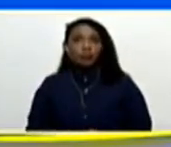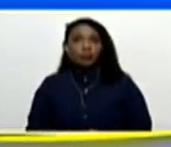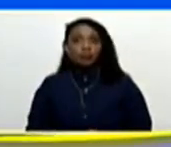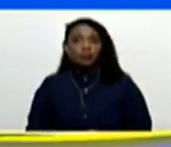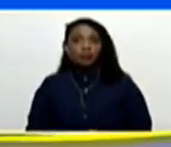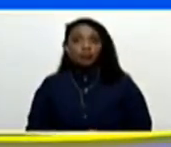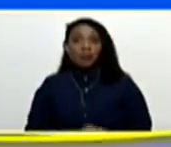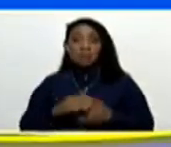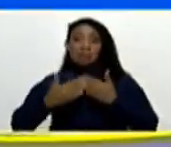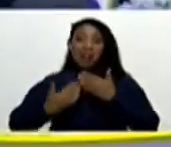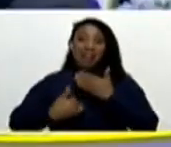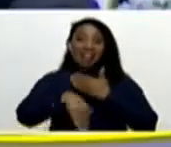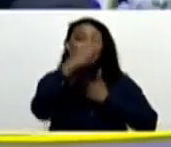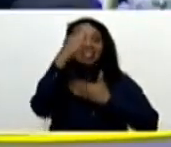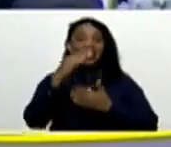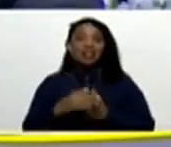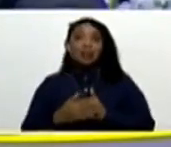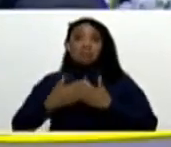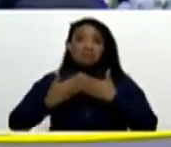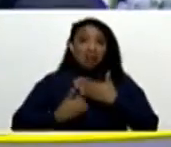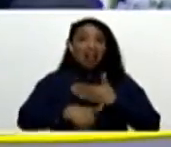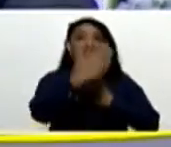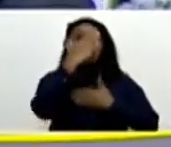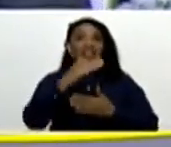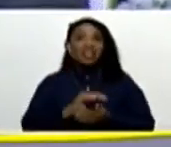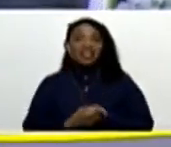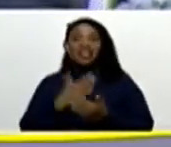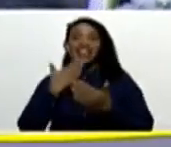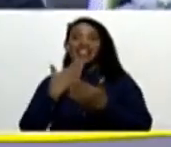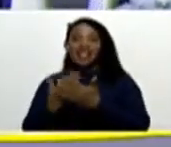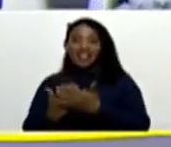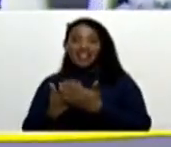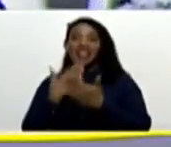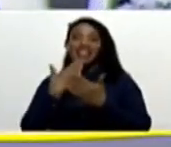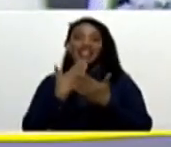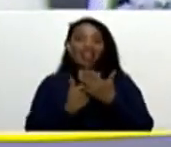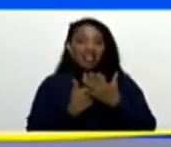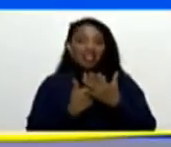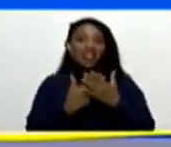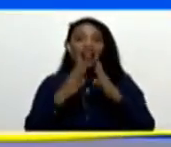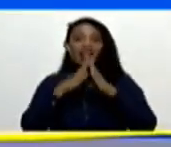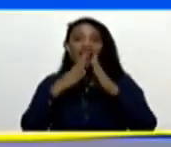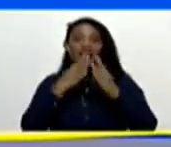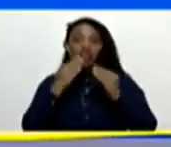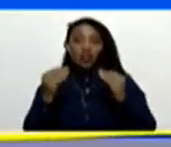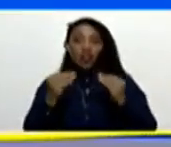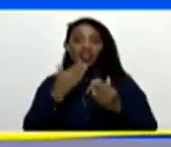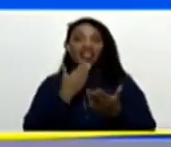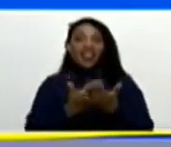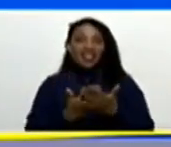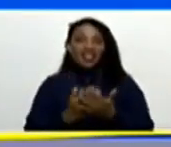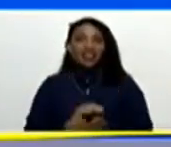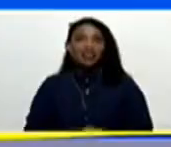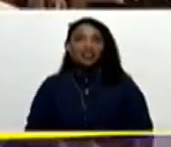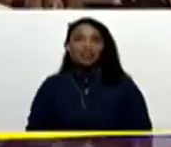Palante. Palante. Palante. Gracias. Muchas gracias a todos. Thank you very much.